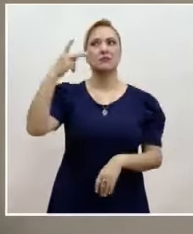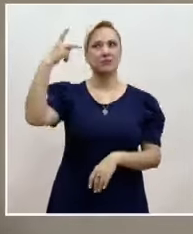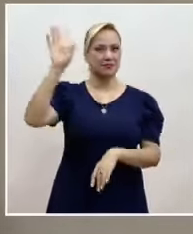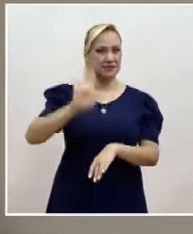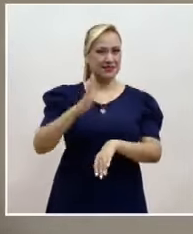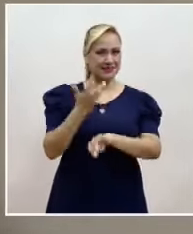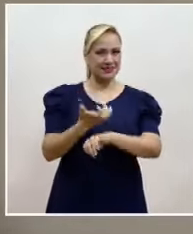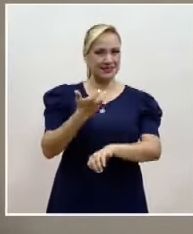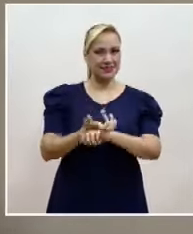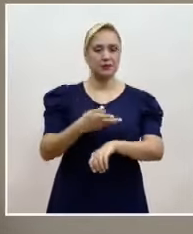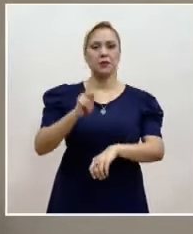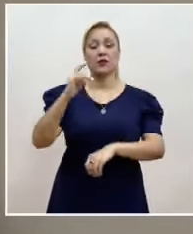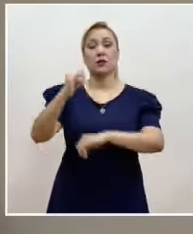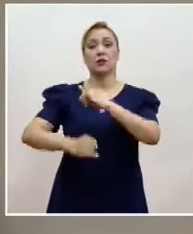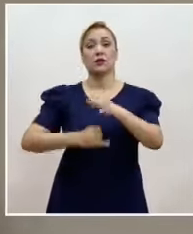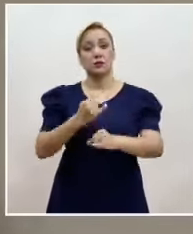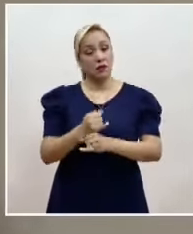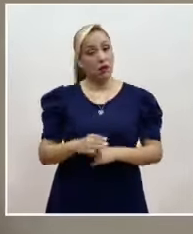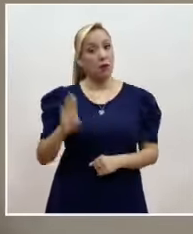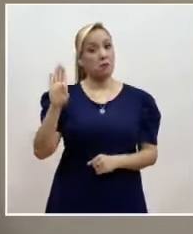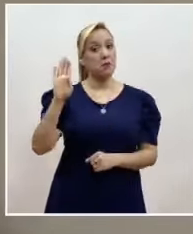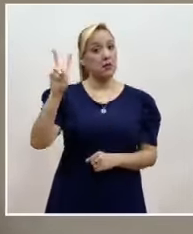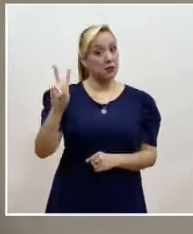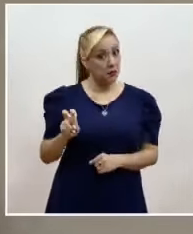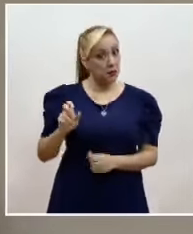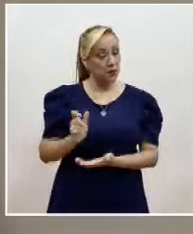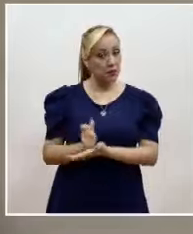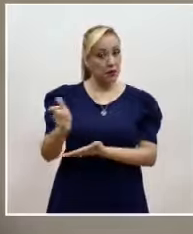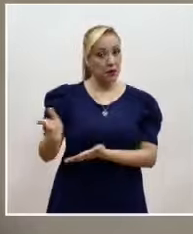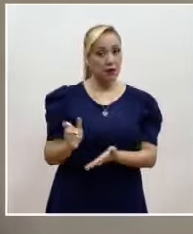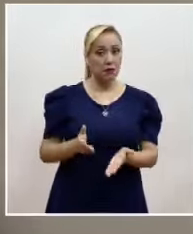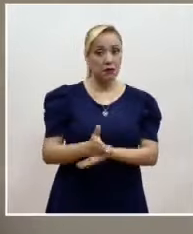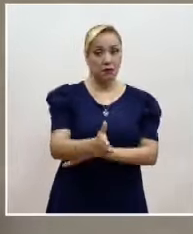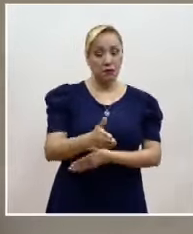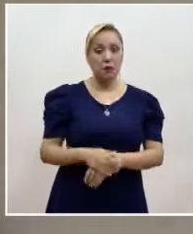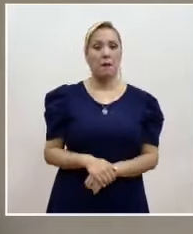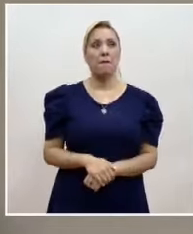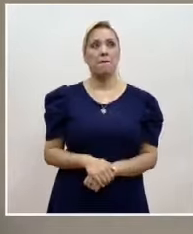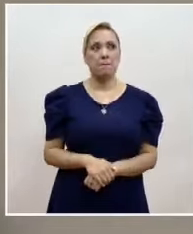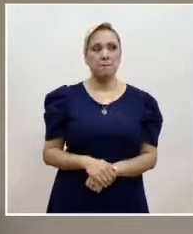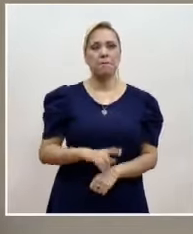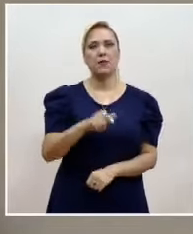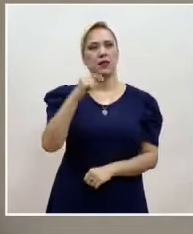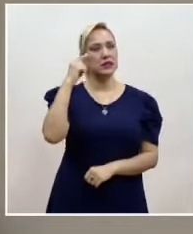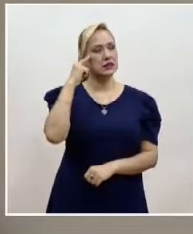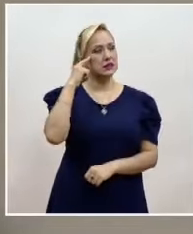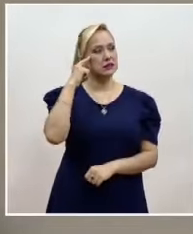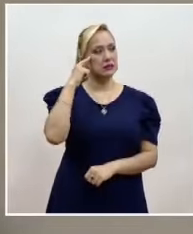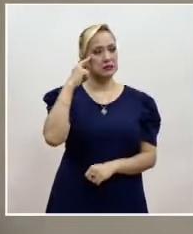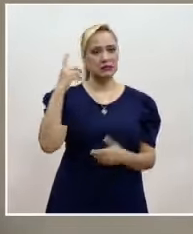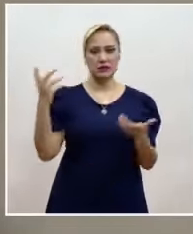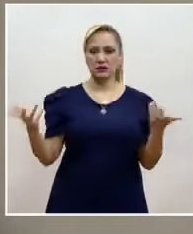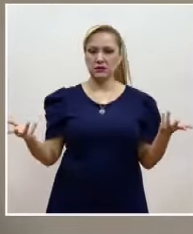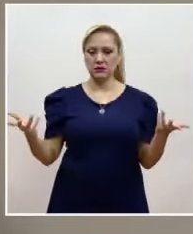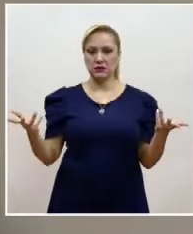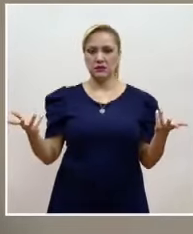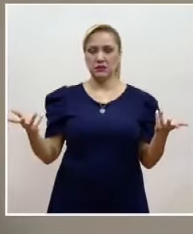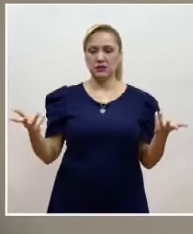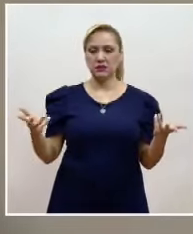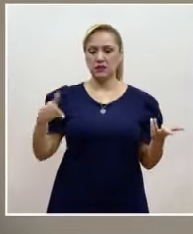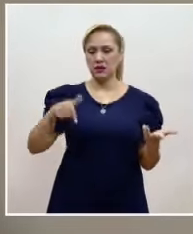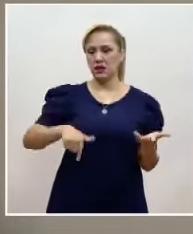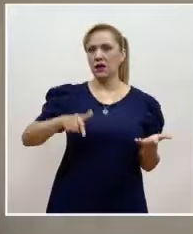pero internacionales. Y entonces, básicamente, la pregunta que empezó a surgir fue, ¿qué tanto la